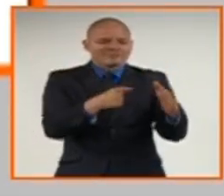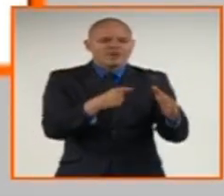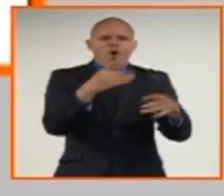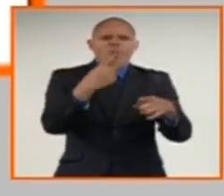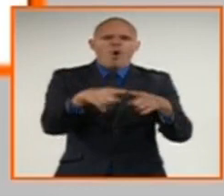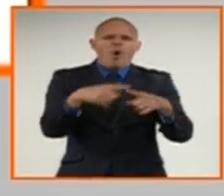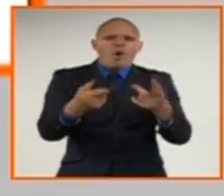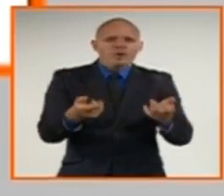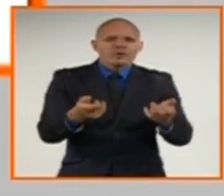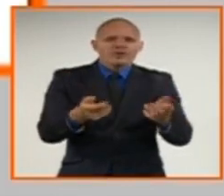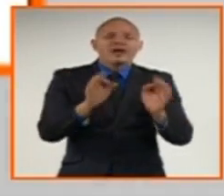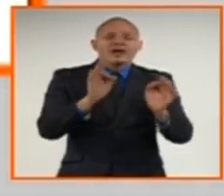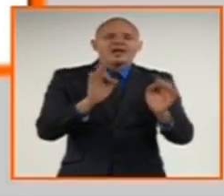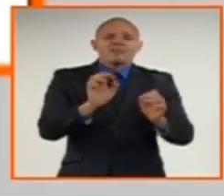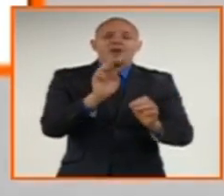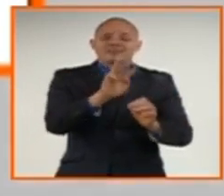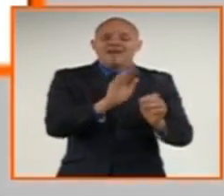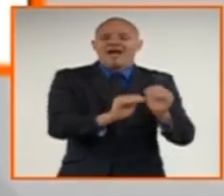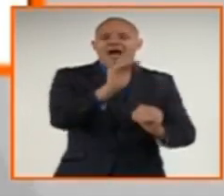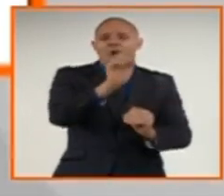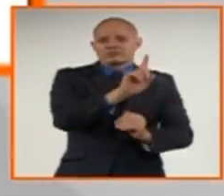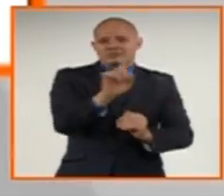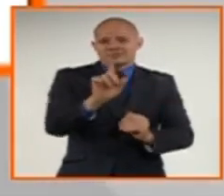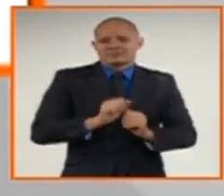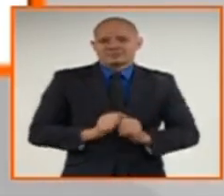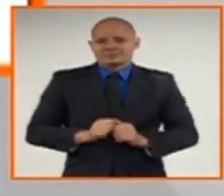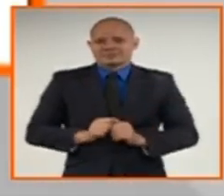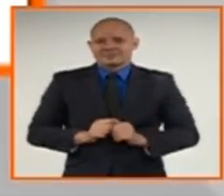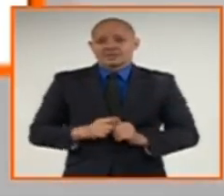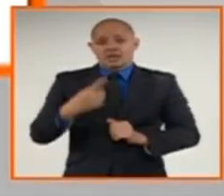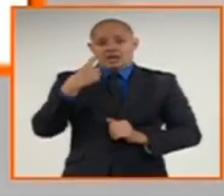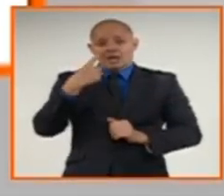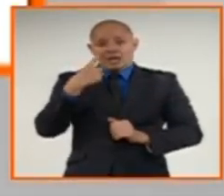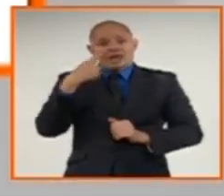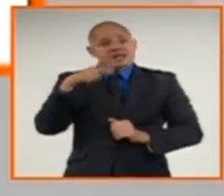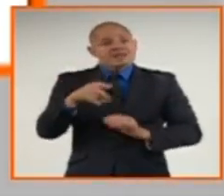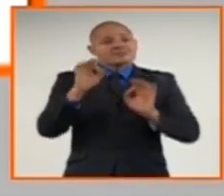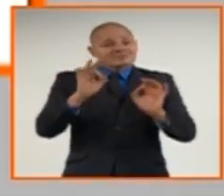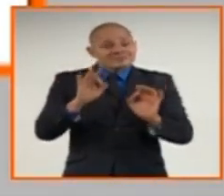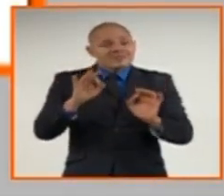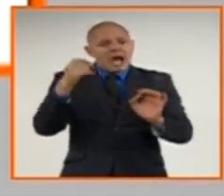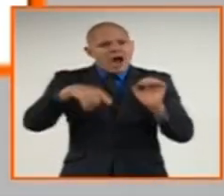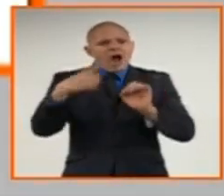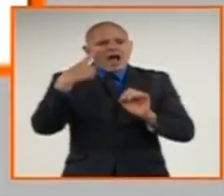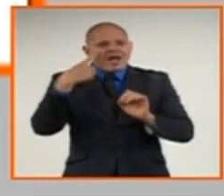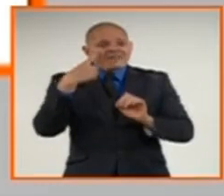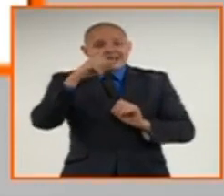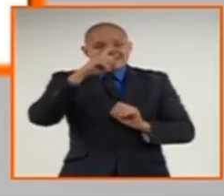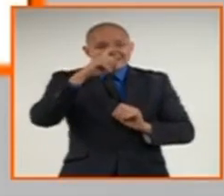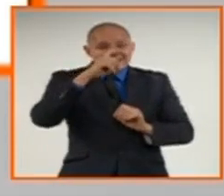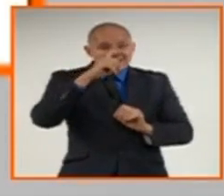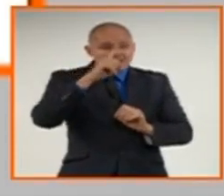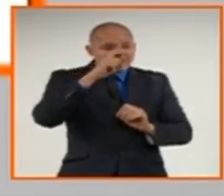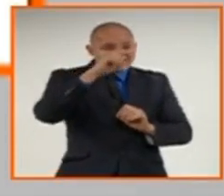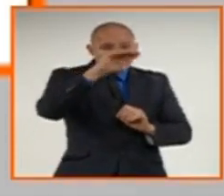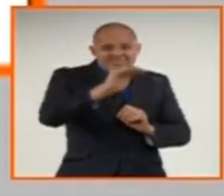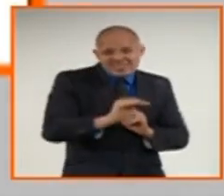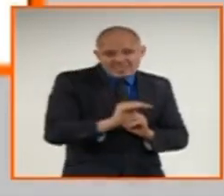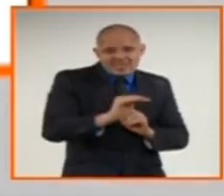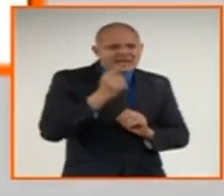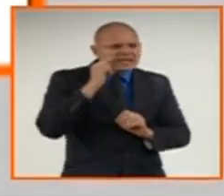nuevamente, los niños, incluso dentro de la edad pediátrica, los niños más pequeños tienen una respuesta de anticuerpo, una respuesta de